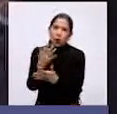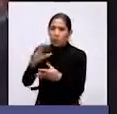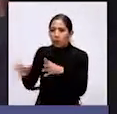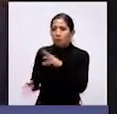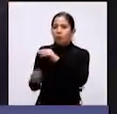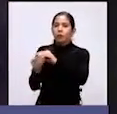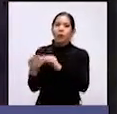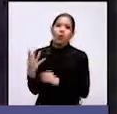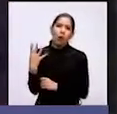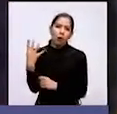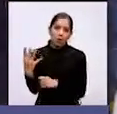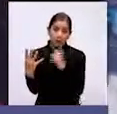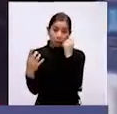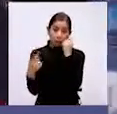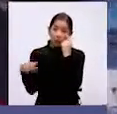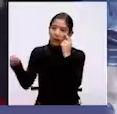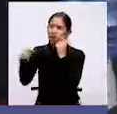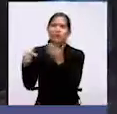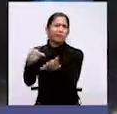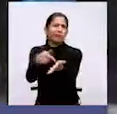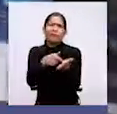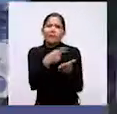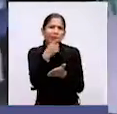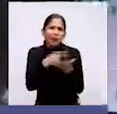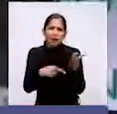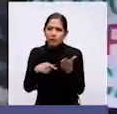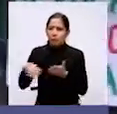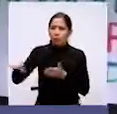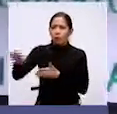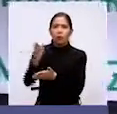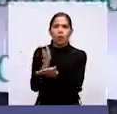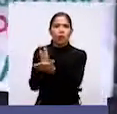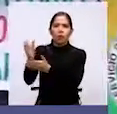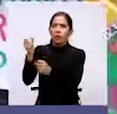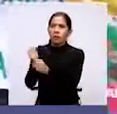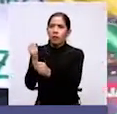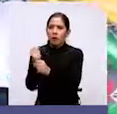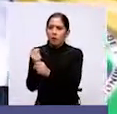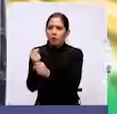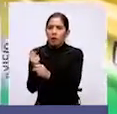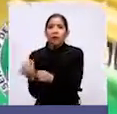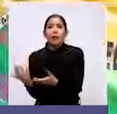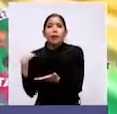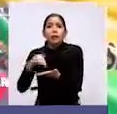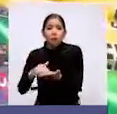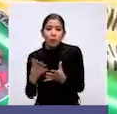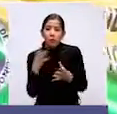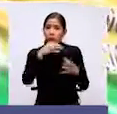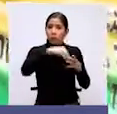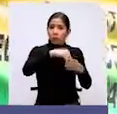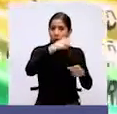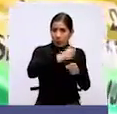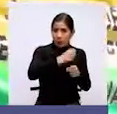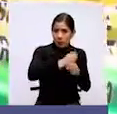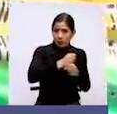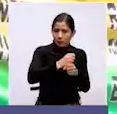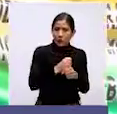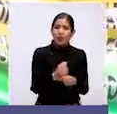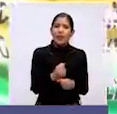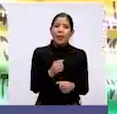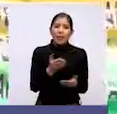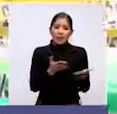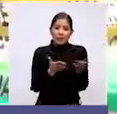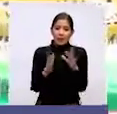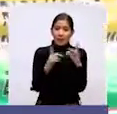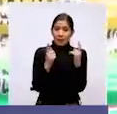la restitución de sus derechos laborales, que los vuelvan a las fuentes laborales y la reapertura del Servicio